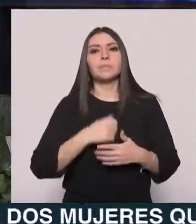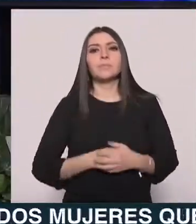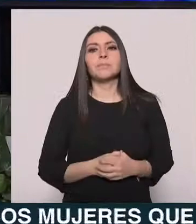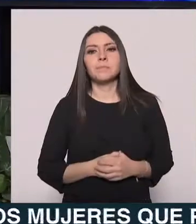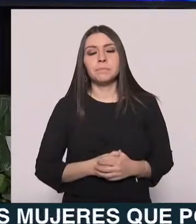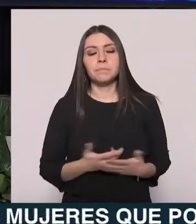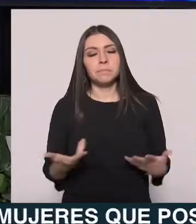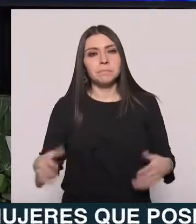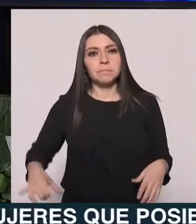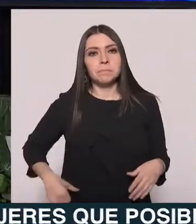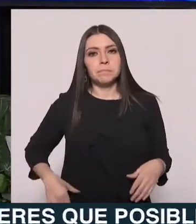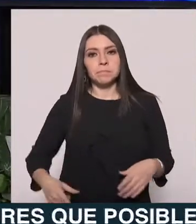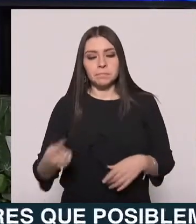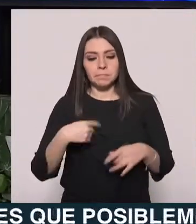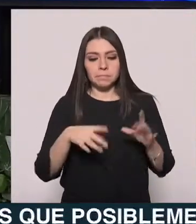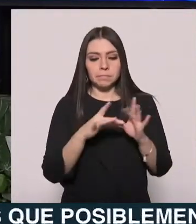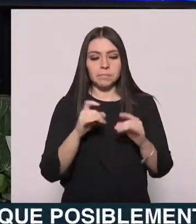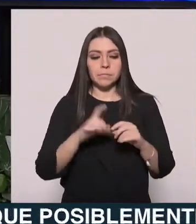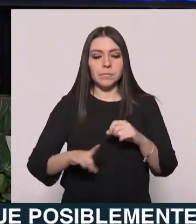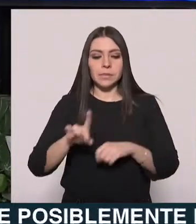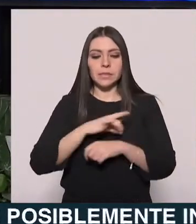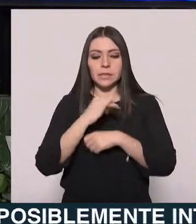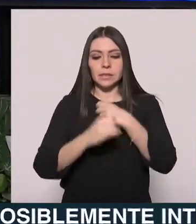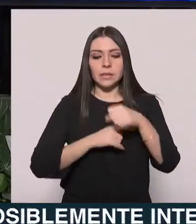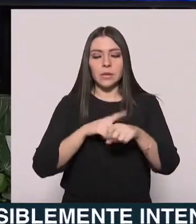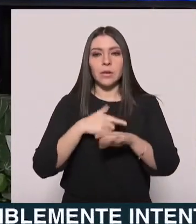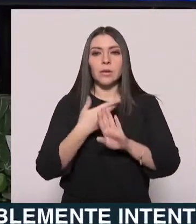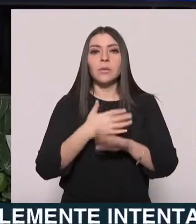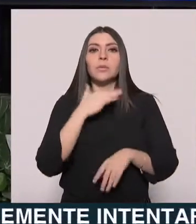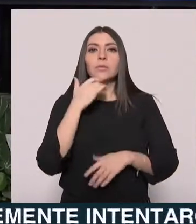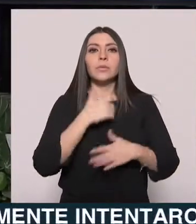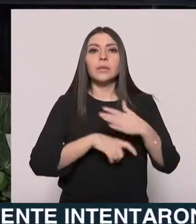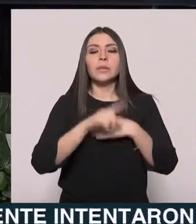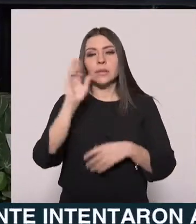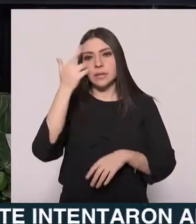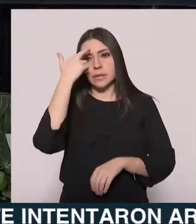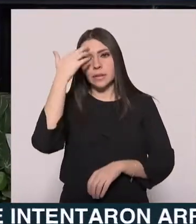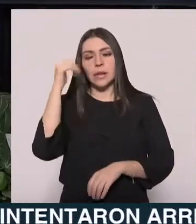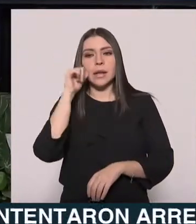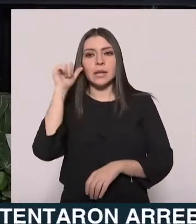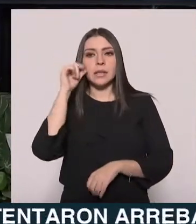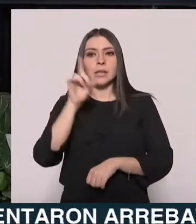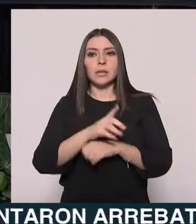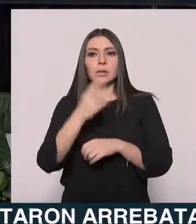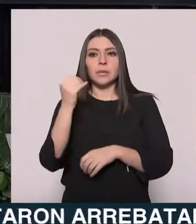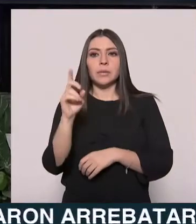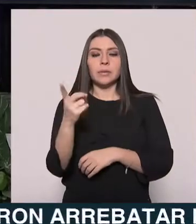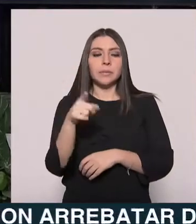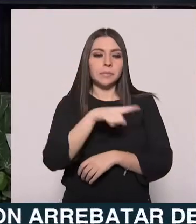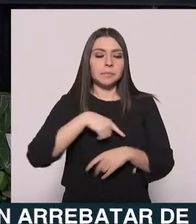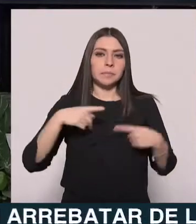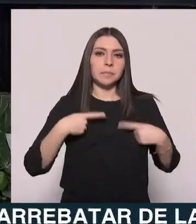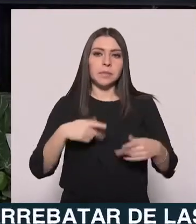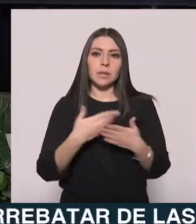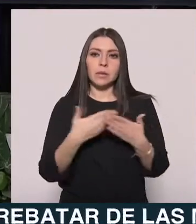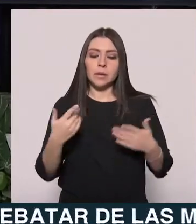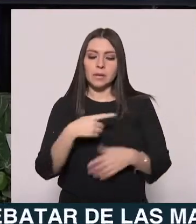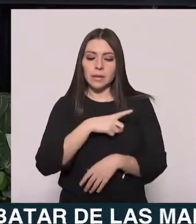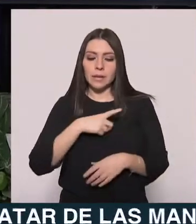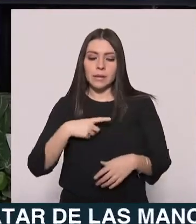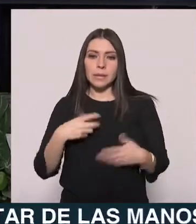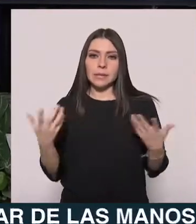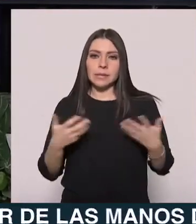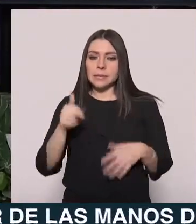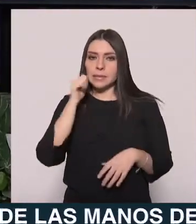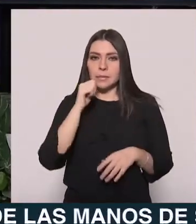pues interesante reflexión en el marco del Día Internacional contra la Corrupción que se conmemoró ayer, el 9 de diciembre. Como ciudadanos, pues lo que nos queda por hacer como primer